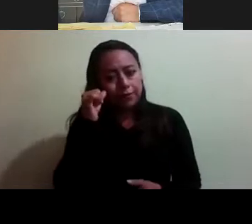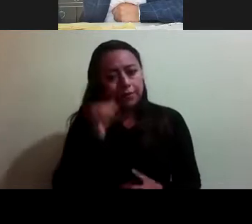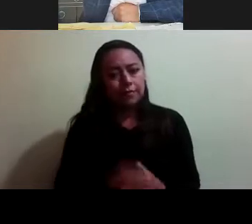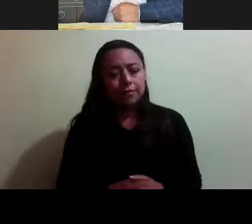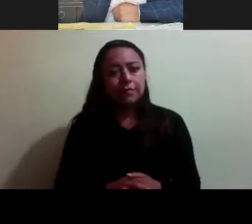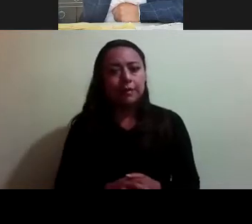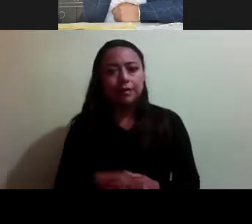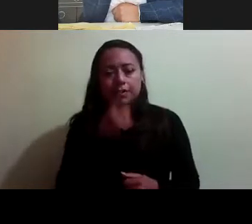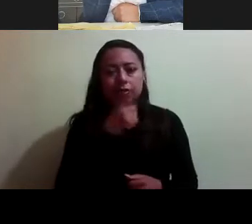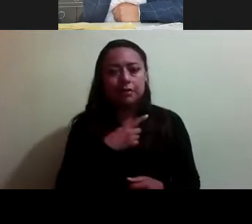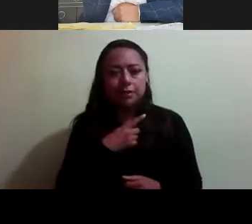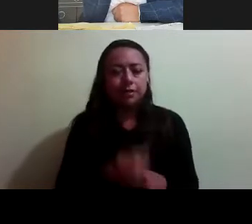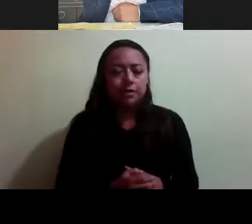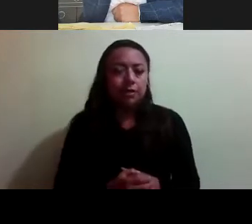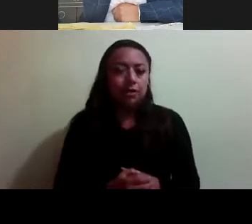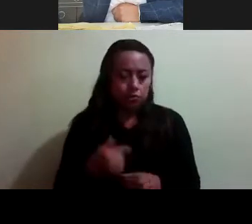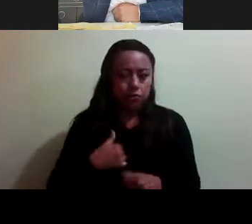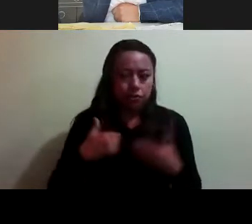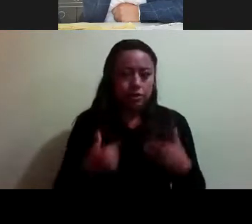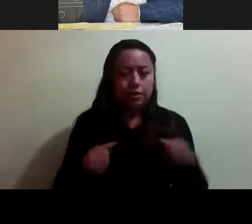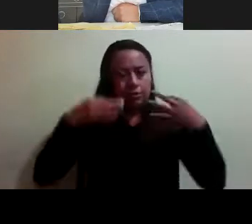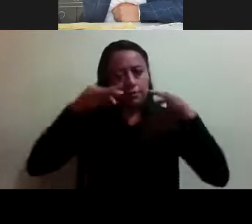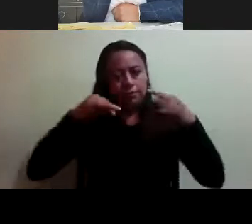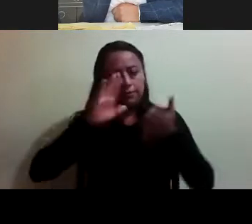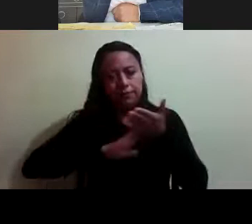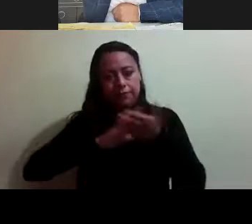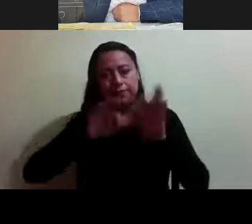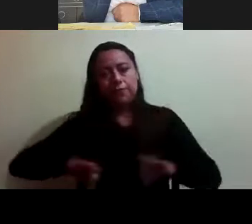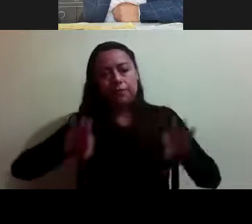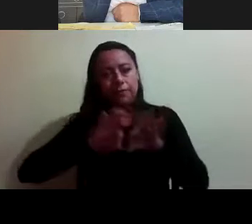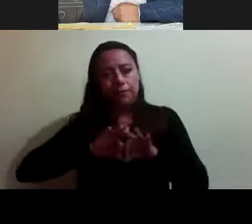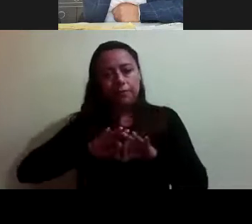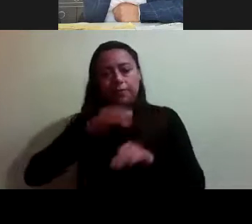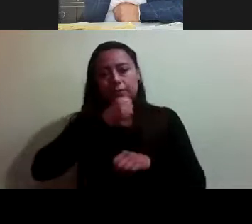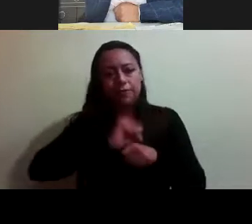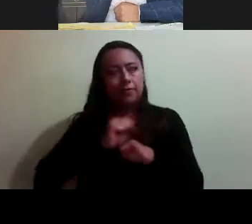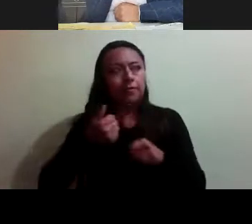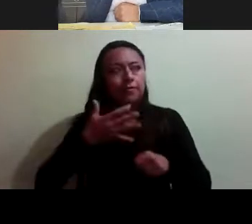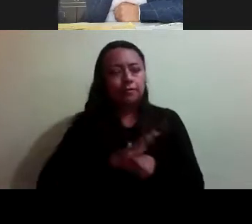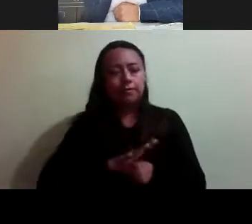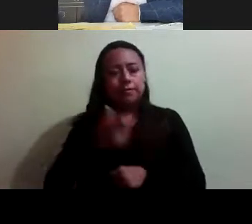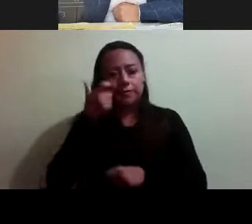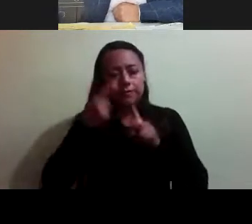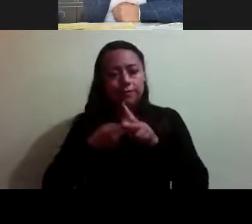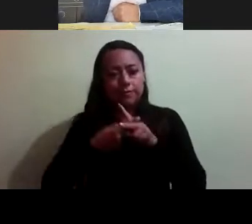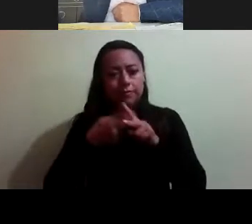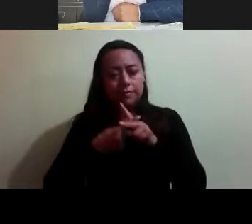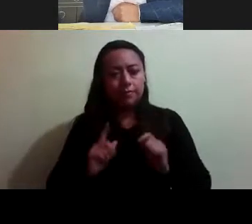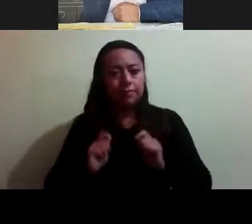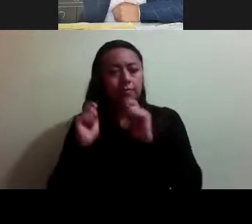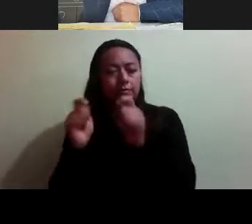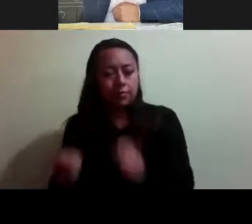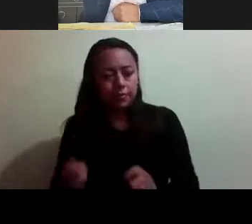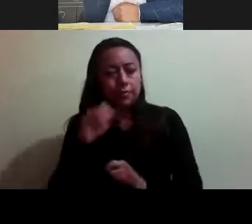área el documento de parte de la Secretaría de Administración y Finanzas, no ha llegado a la Junta